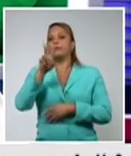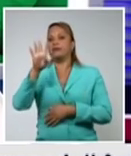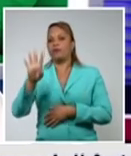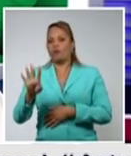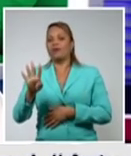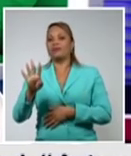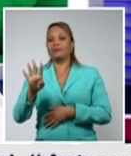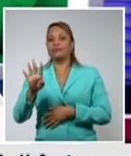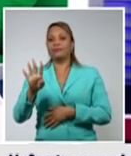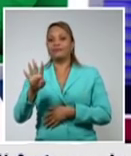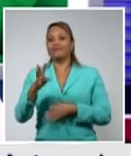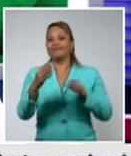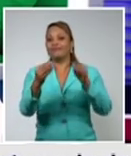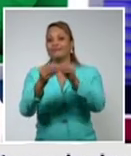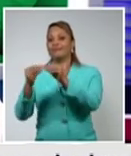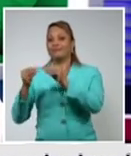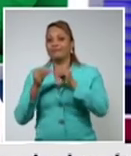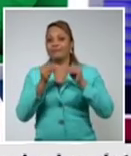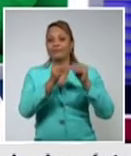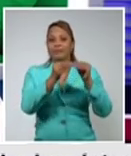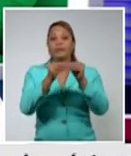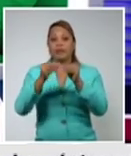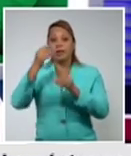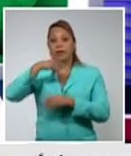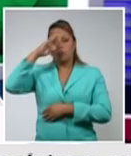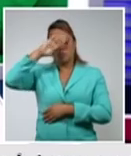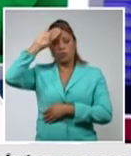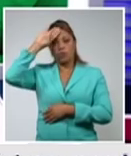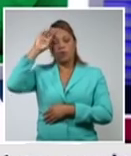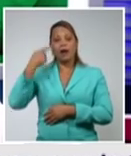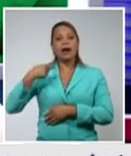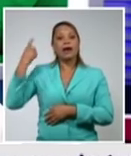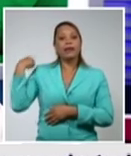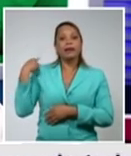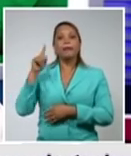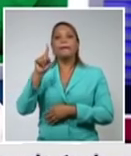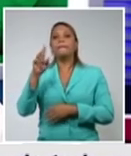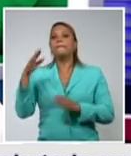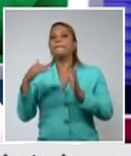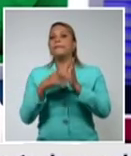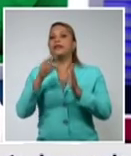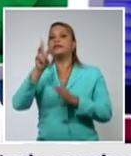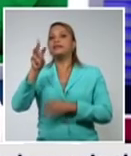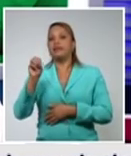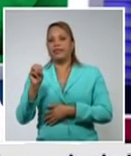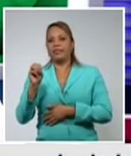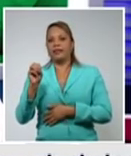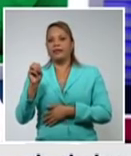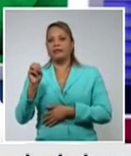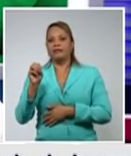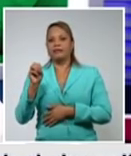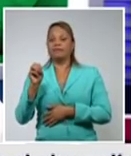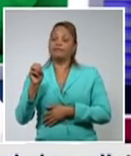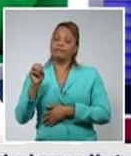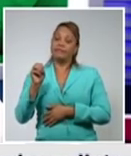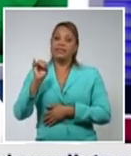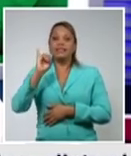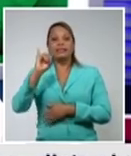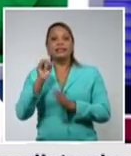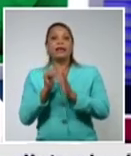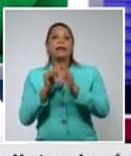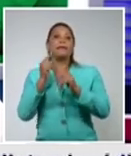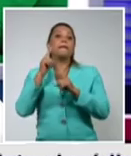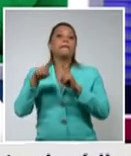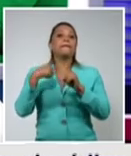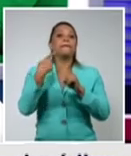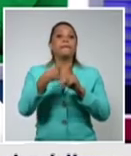hablando de transmisión del país. Ayer fueron 1030, por lo tanto 6 más que en